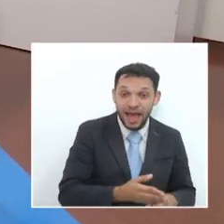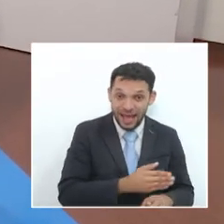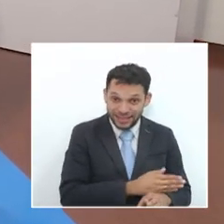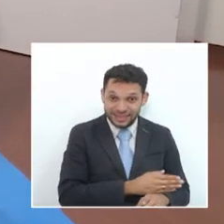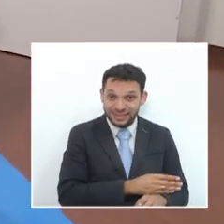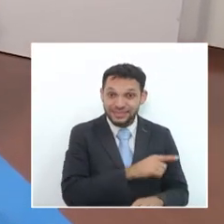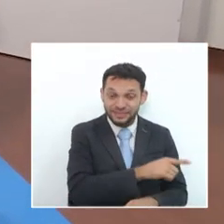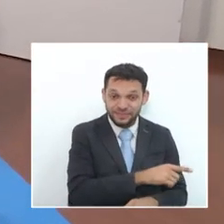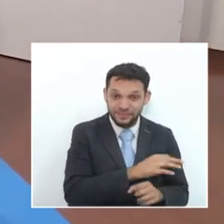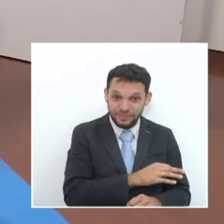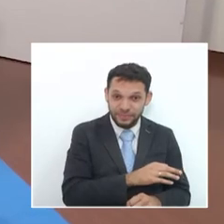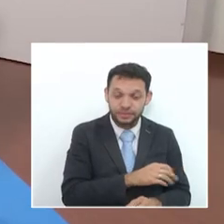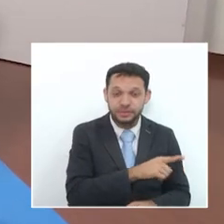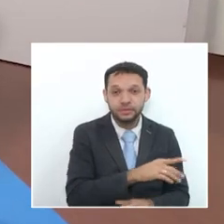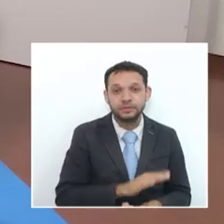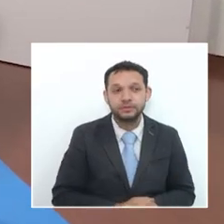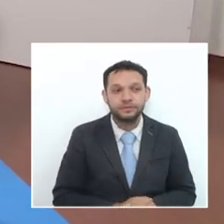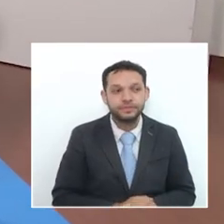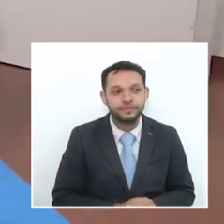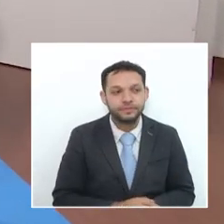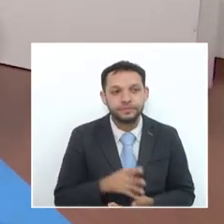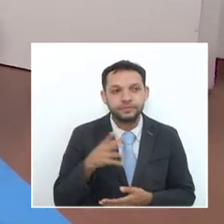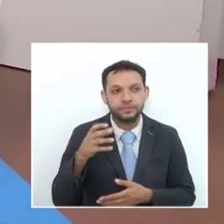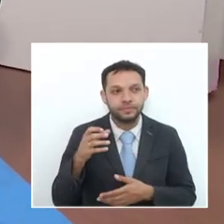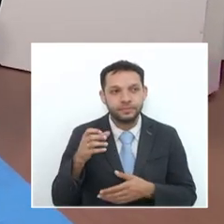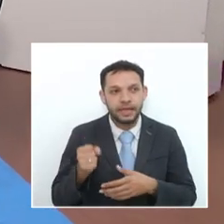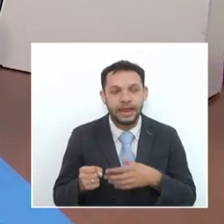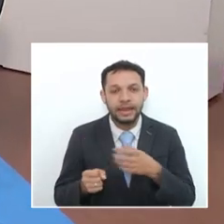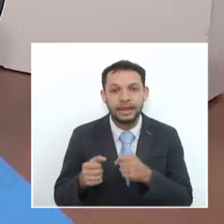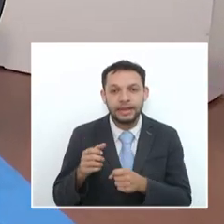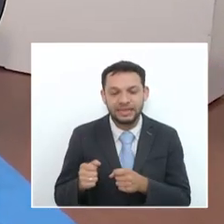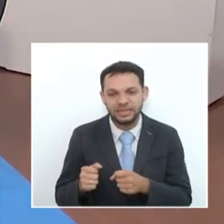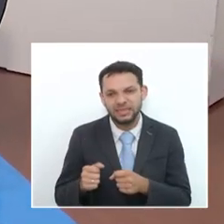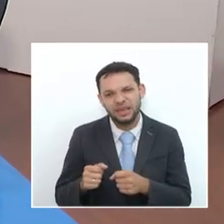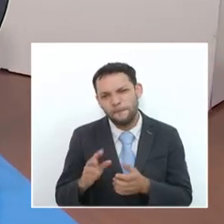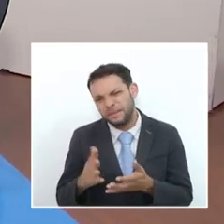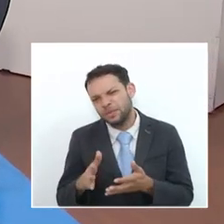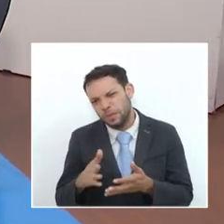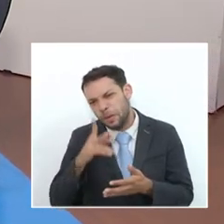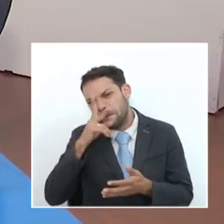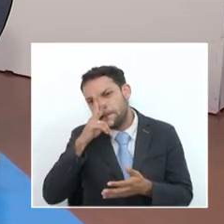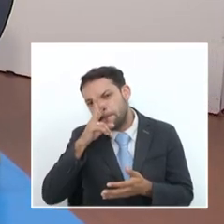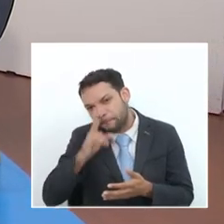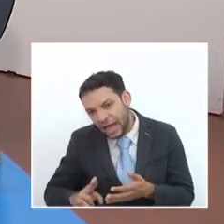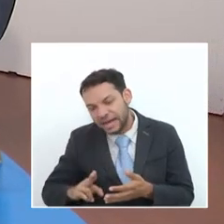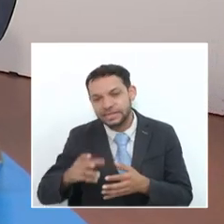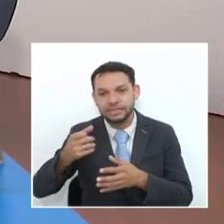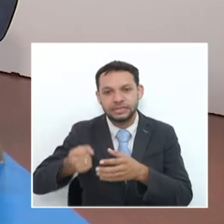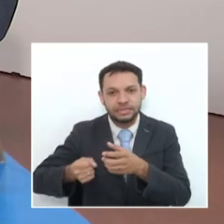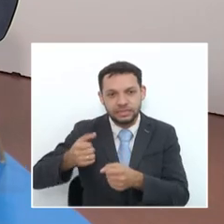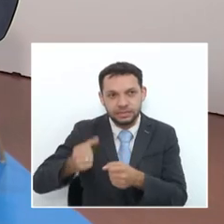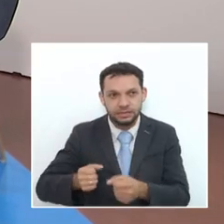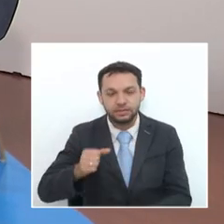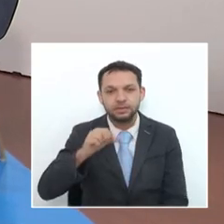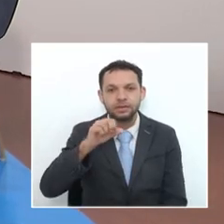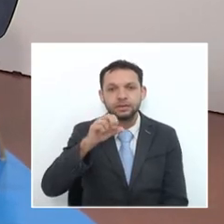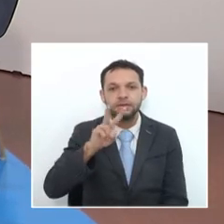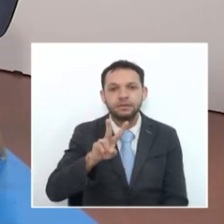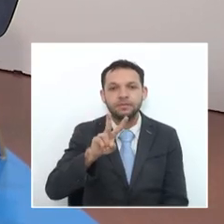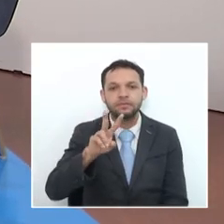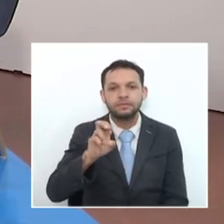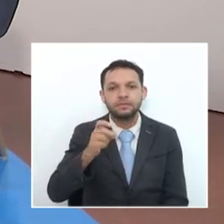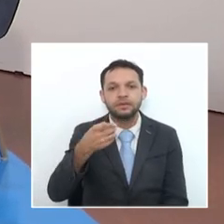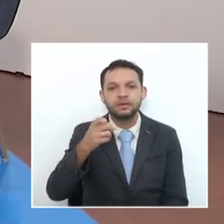muchas gracias. Realmente hay una leche que se llama Vegetamil que nosotros lo estamos dando a los niños desde meses. Ahí tengo un gran